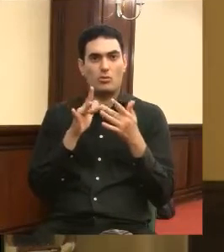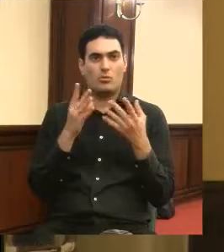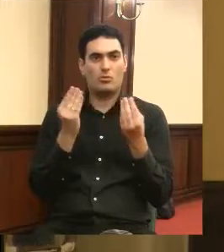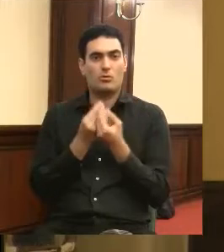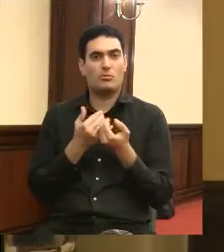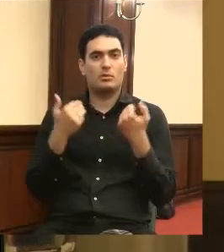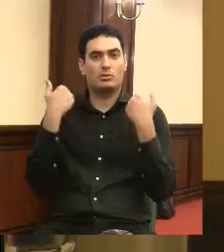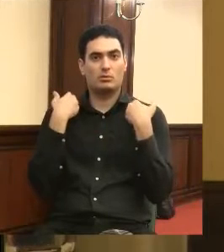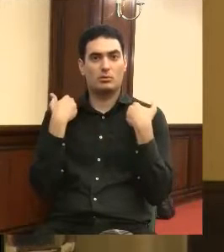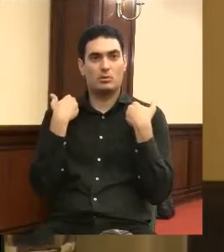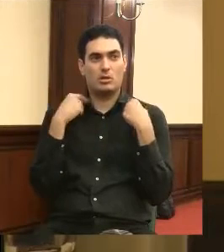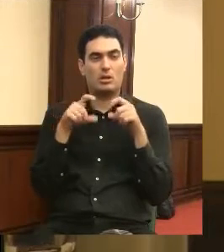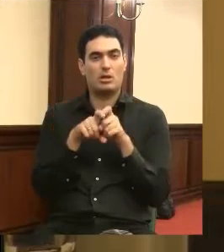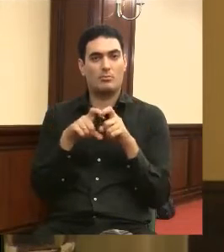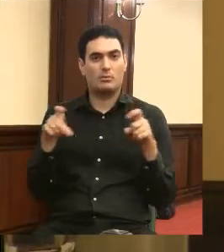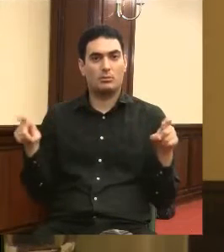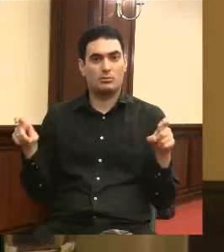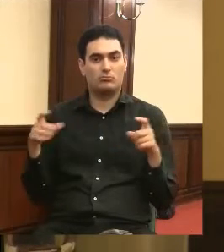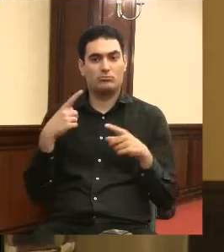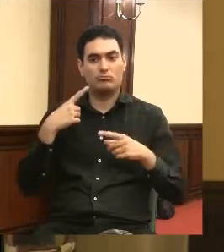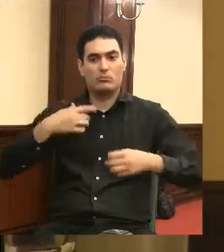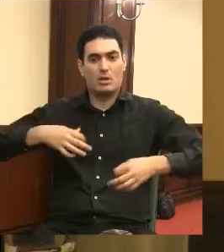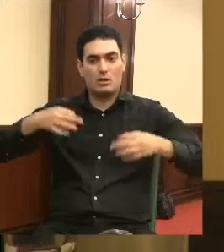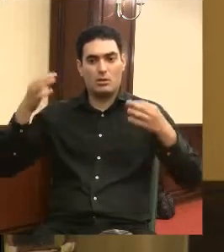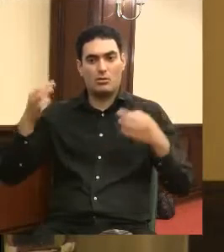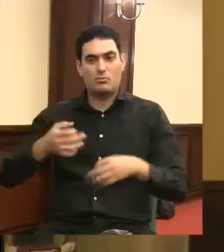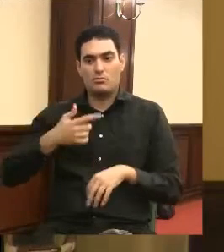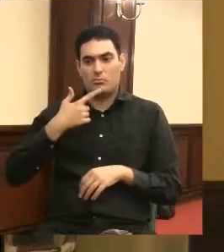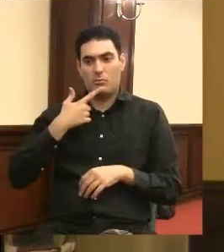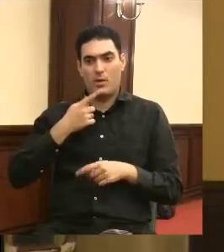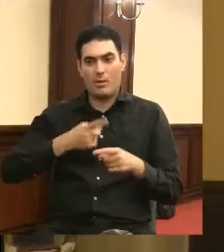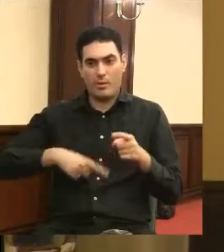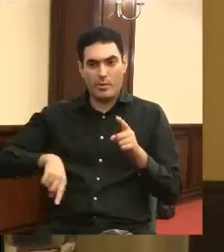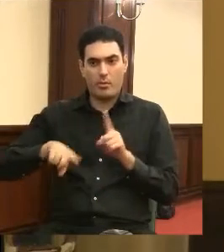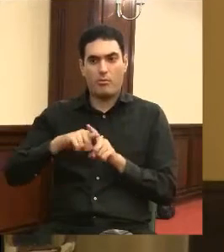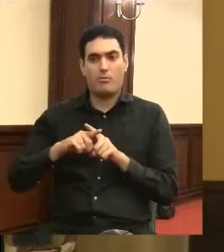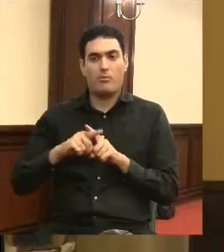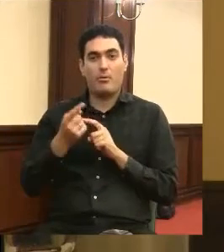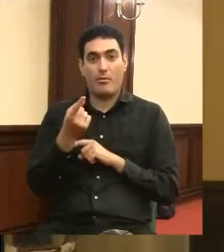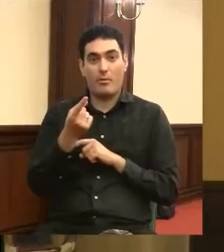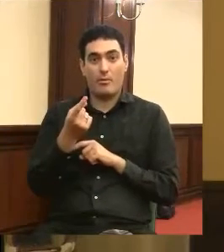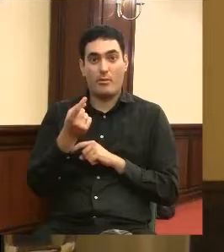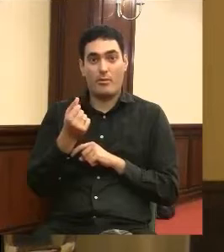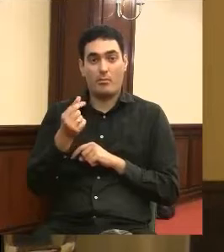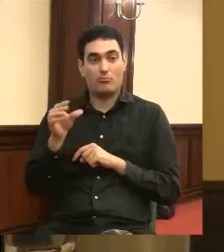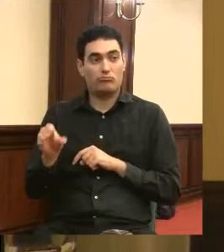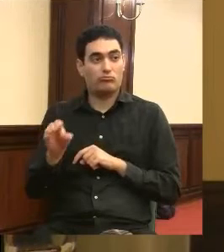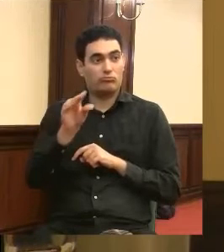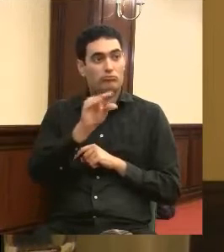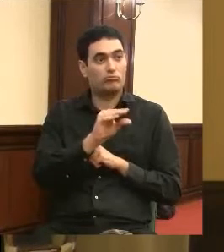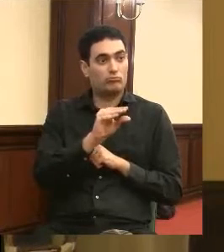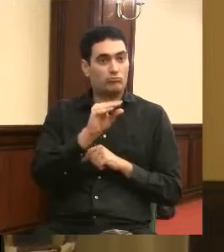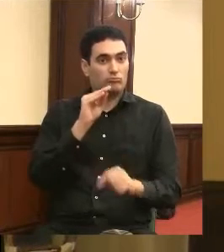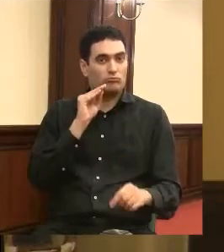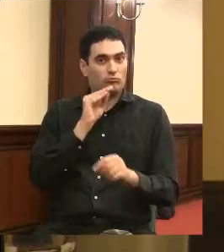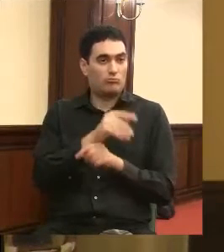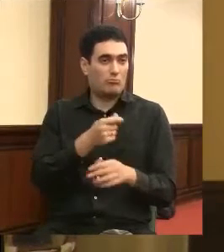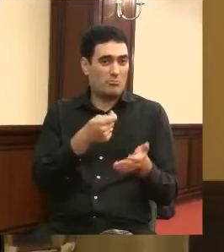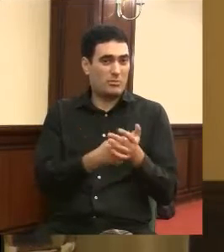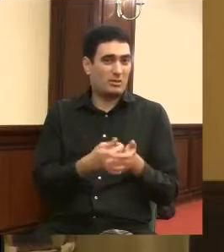como mantener también contacto con los responsables de la empresa, que nos han asegurado que iban a devolver las